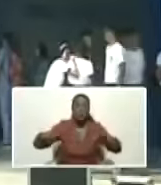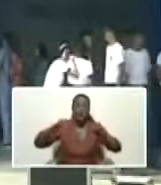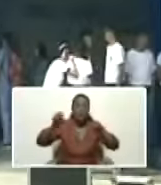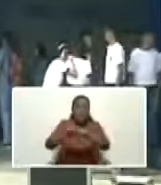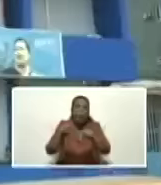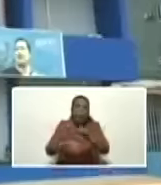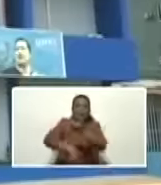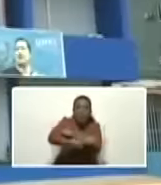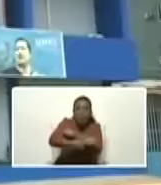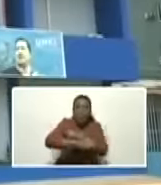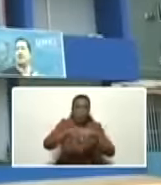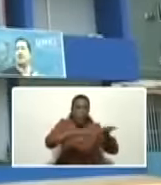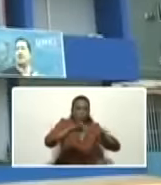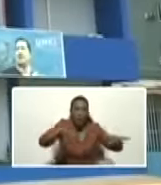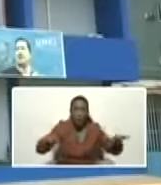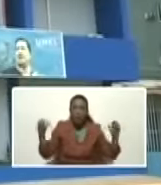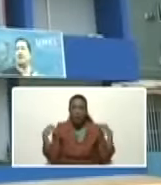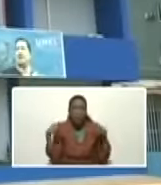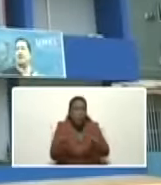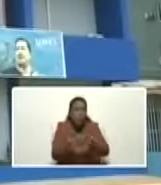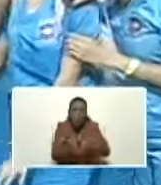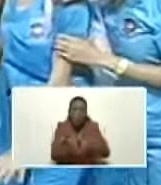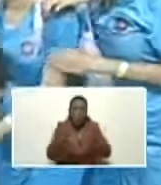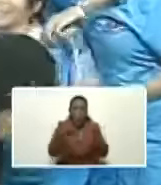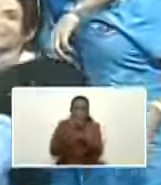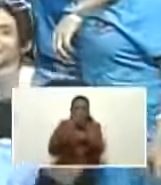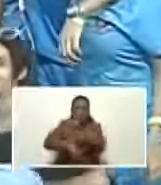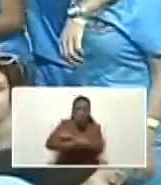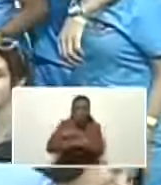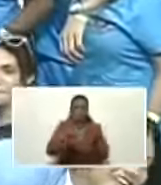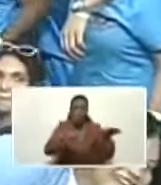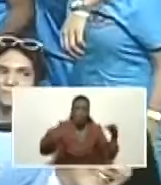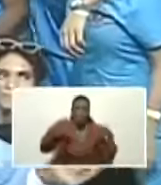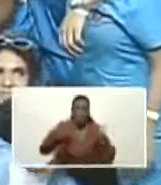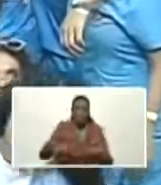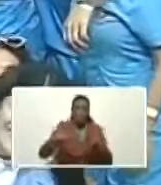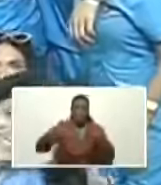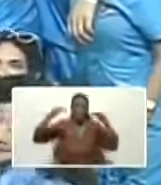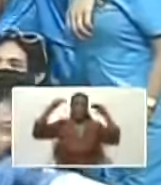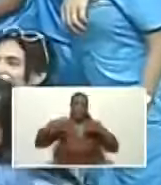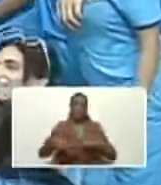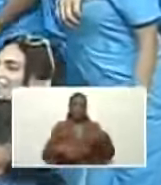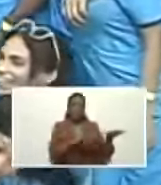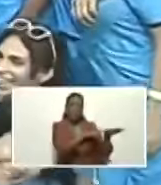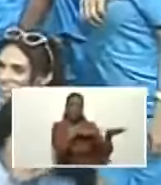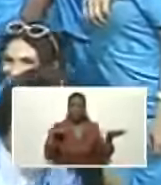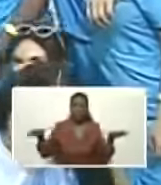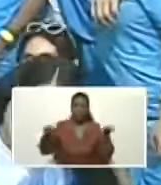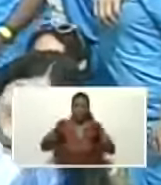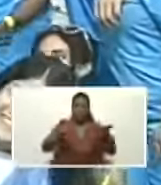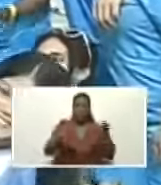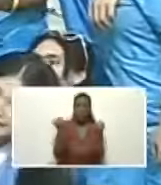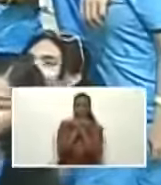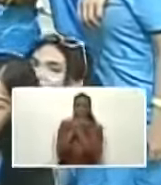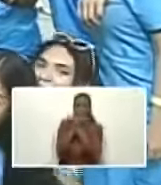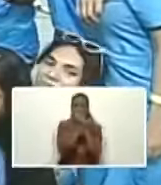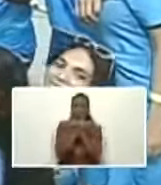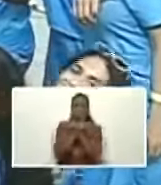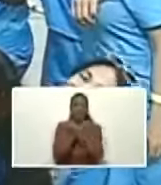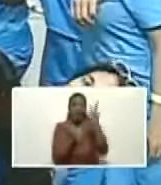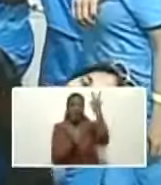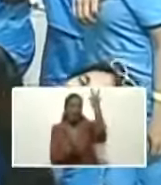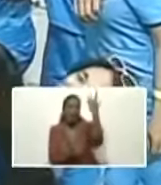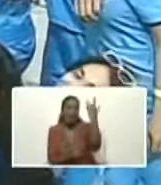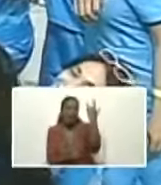fútbol. Todos, todos. Pónganse todos. Sí cabemos todos, ¿verdad? Mira qué foto tan